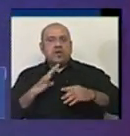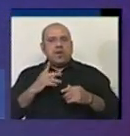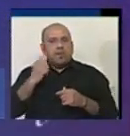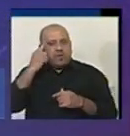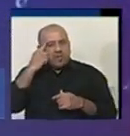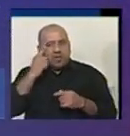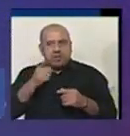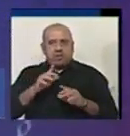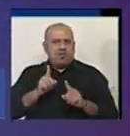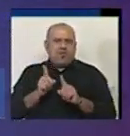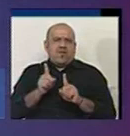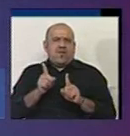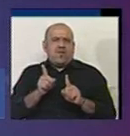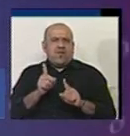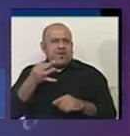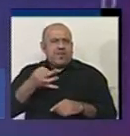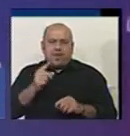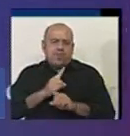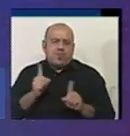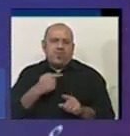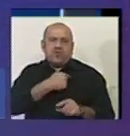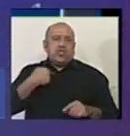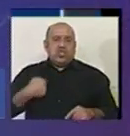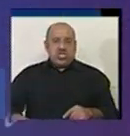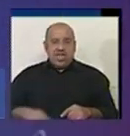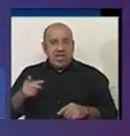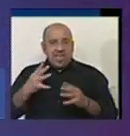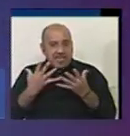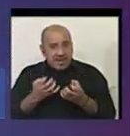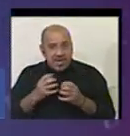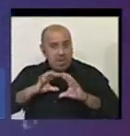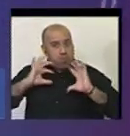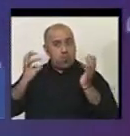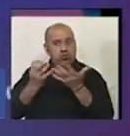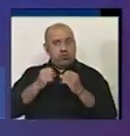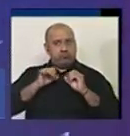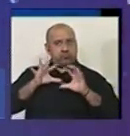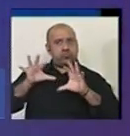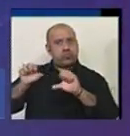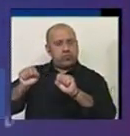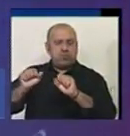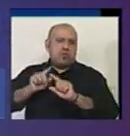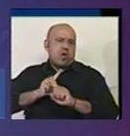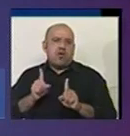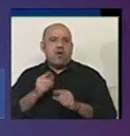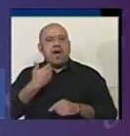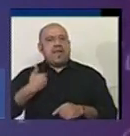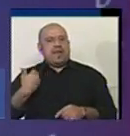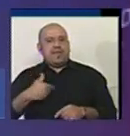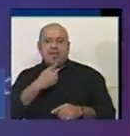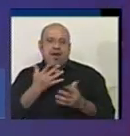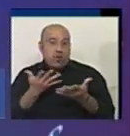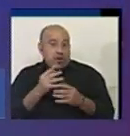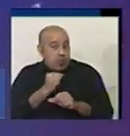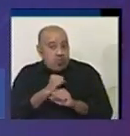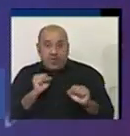a desmentir eso, ¿no? Sí. Porque obviamente a nadie le conviene, y hay menos Argentina en este momento, estar en